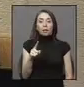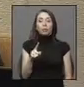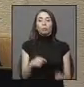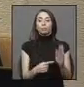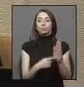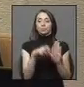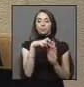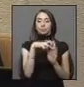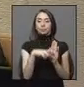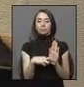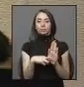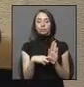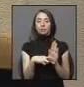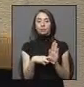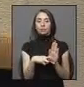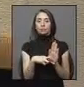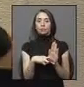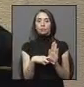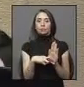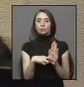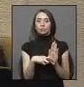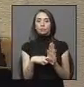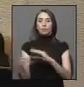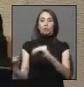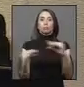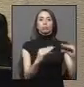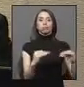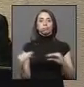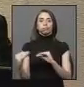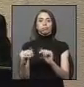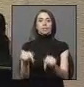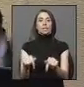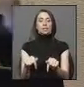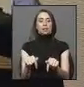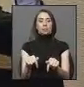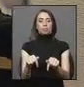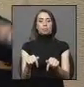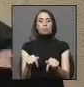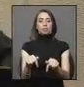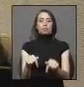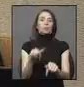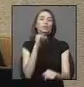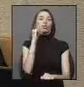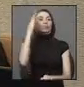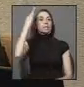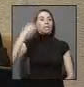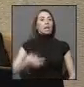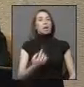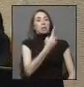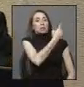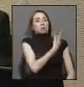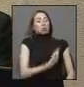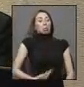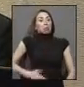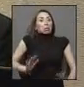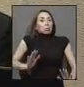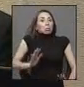proyecto que estamos aquí comentando, no sé si era la voluntad del gobierno, entiendo